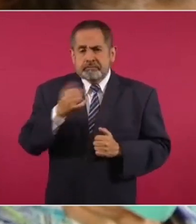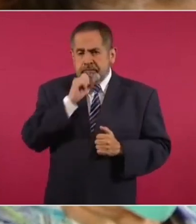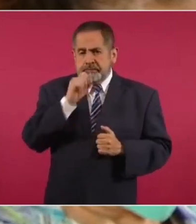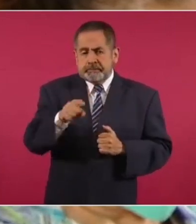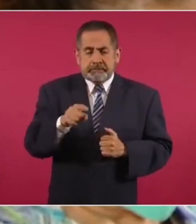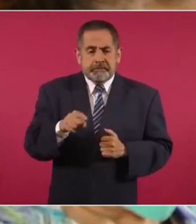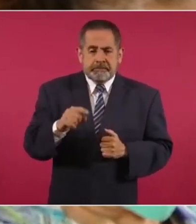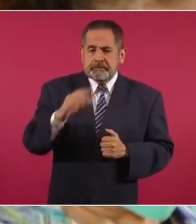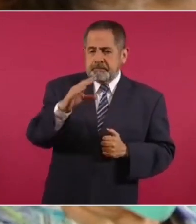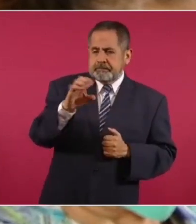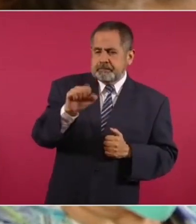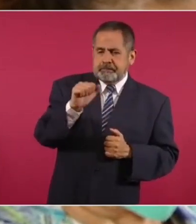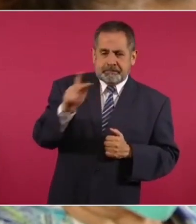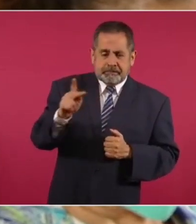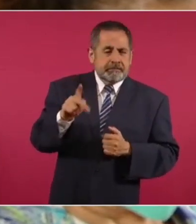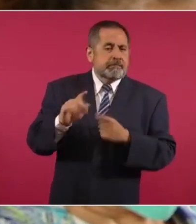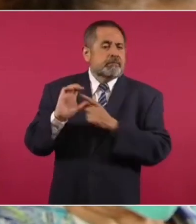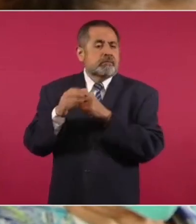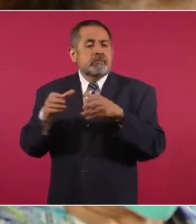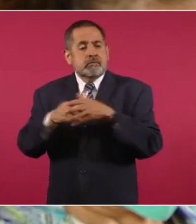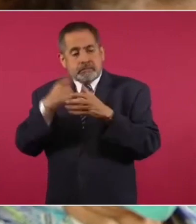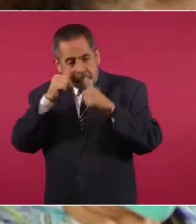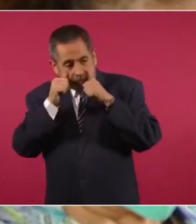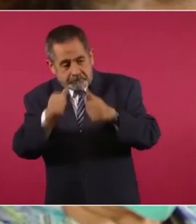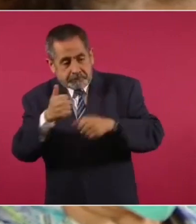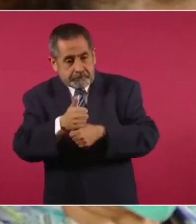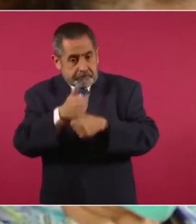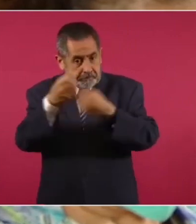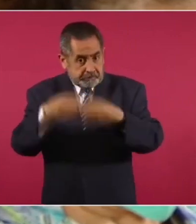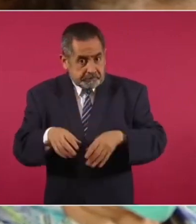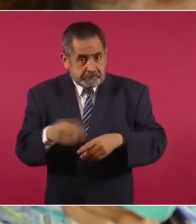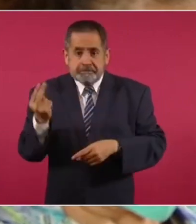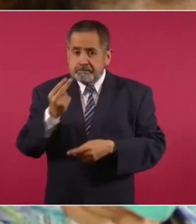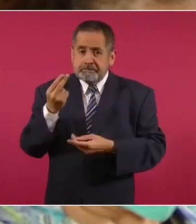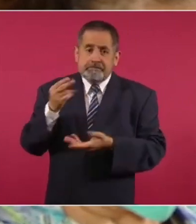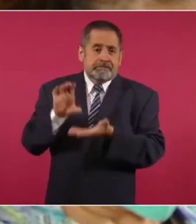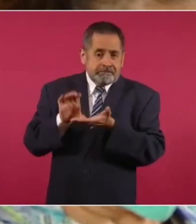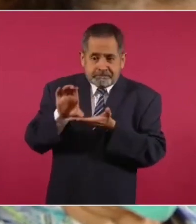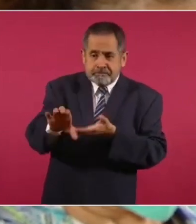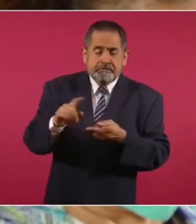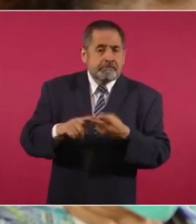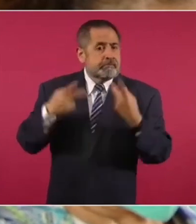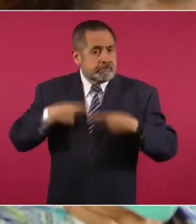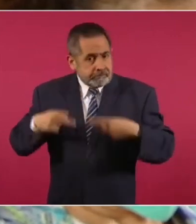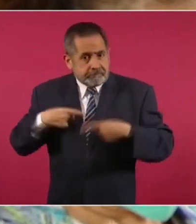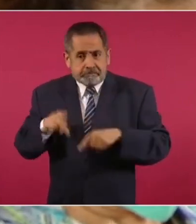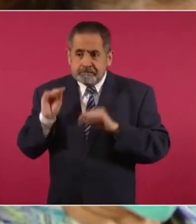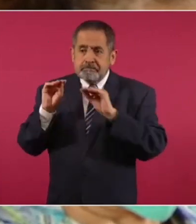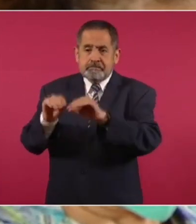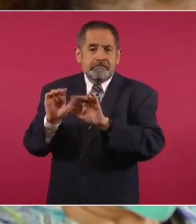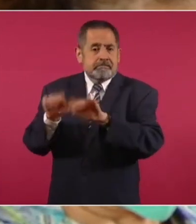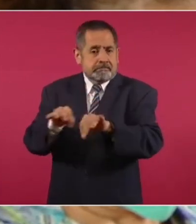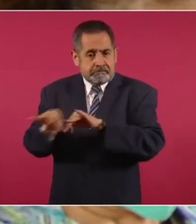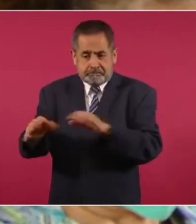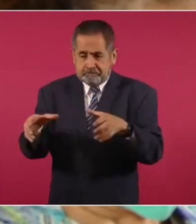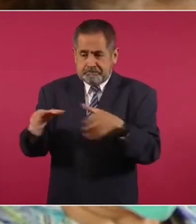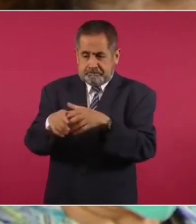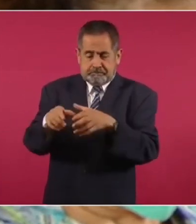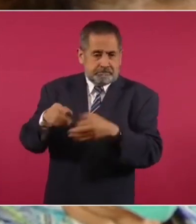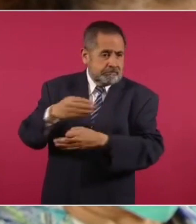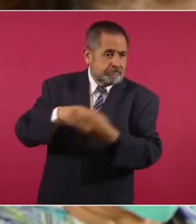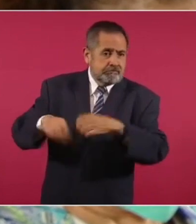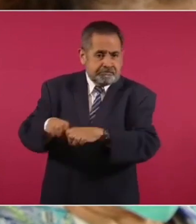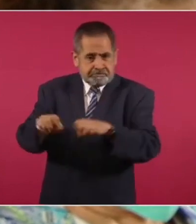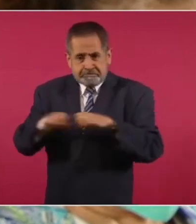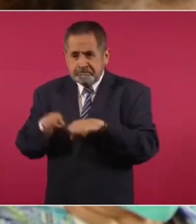la CEAV, la Comisión Ejecutiva de Atención a Víctimas, requiere de más recursos humanos y materiales para hacer frente a una parte de la